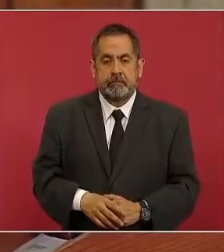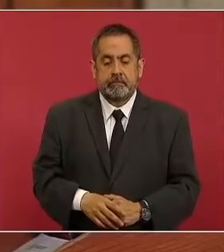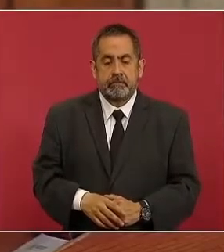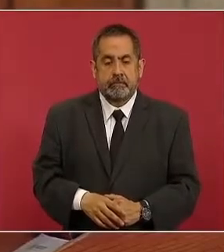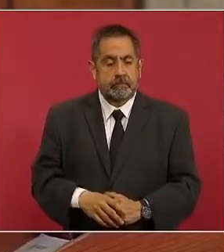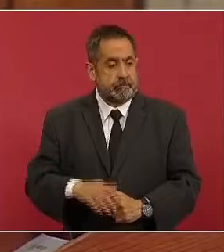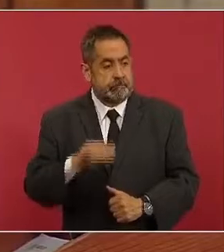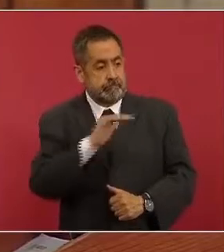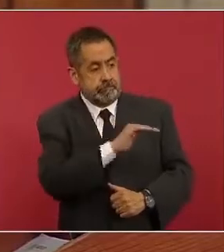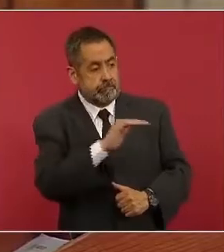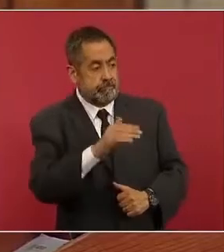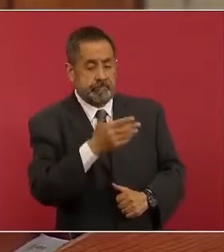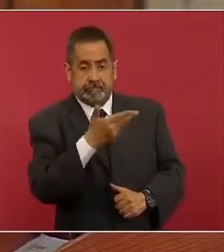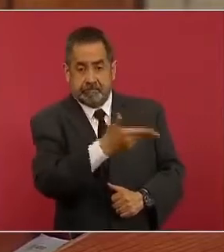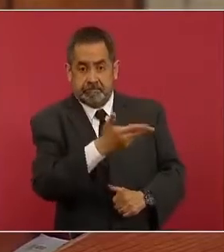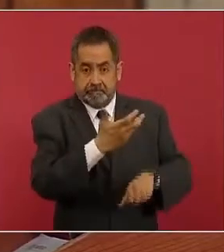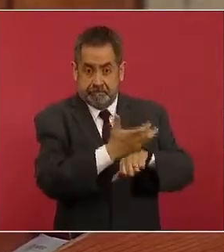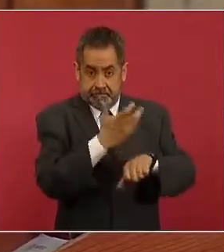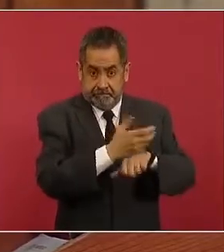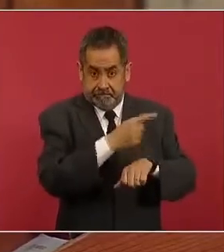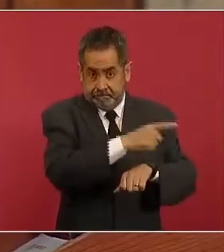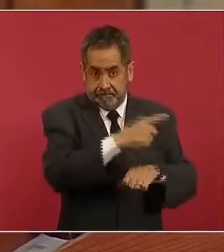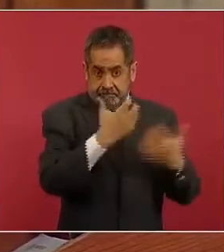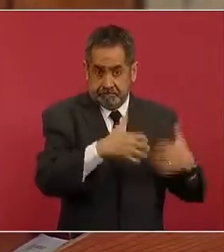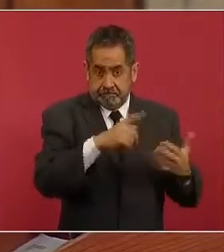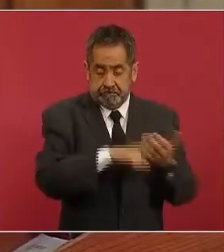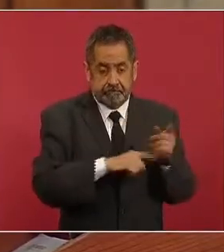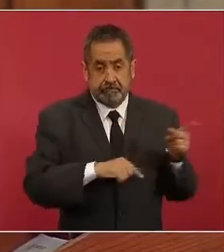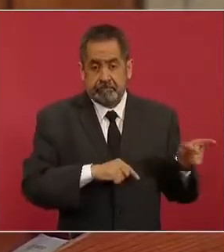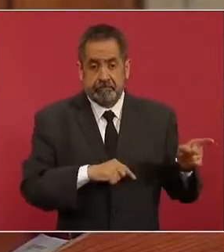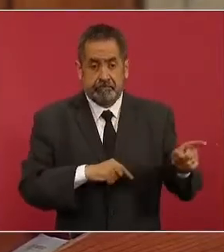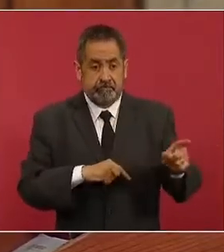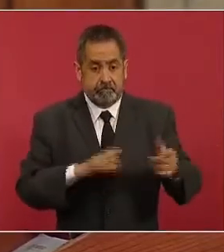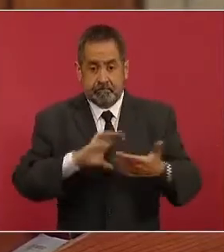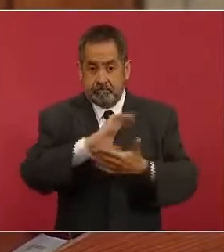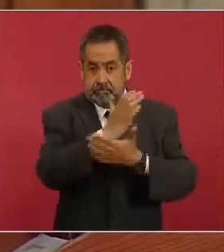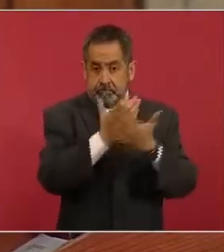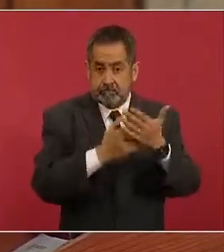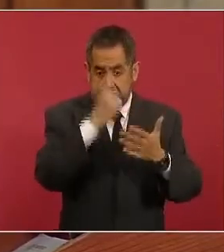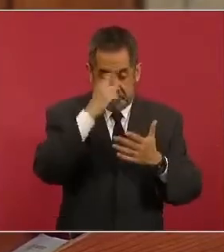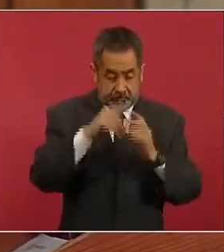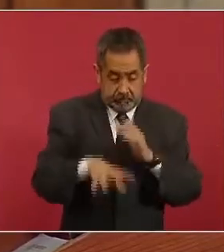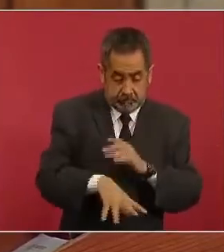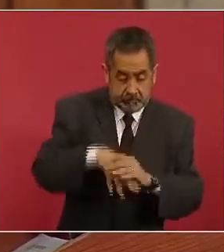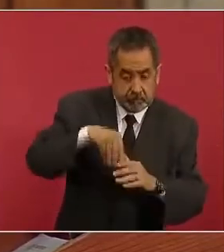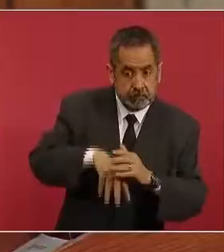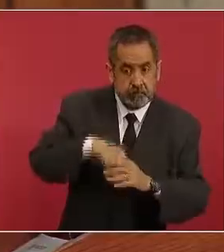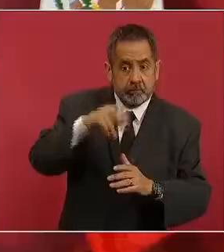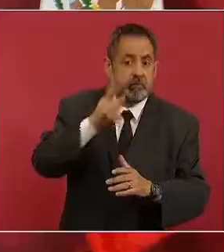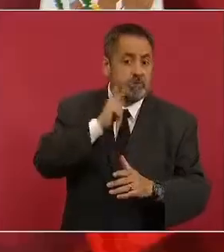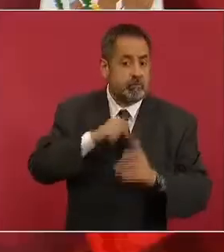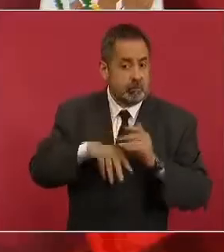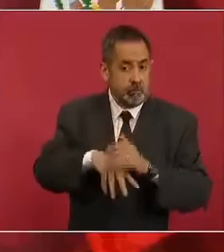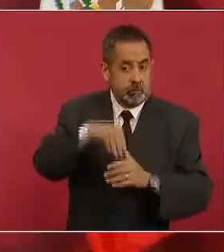Pedimos a las empresas petroleras de Estados Unidos que tienen contratos para extraer petróleo